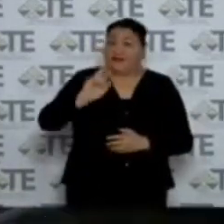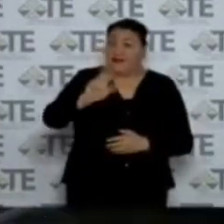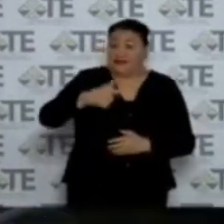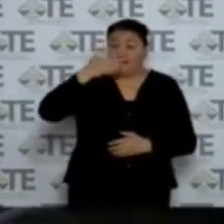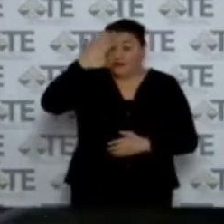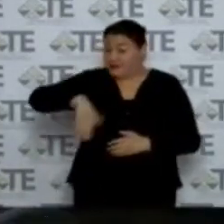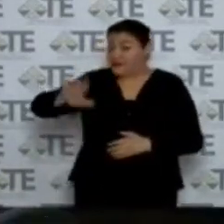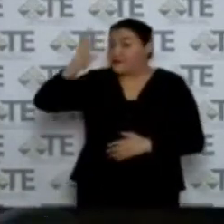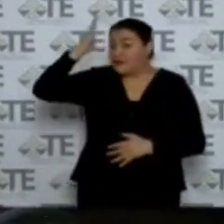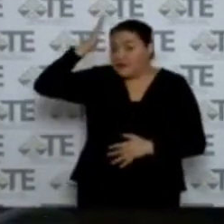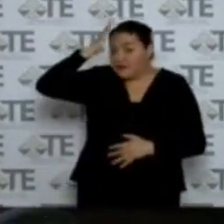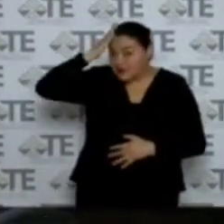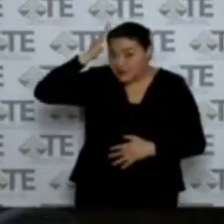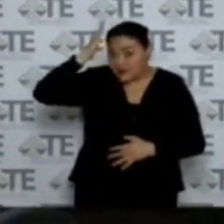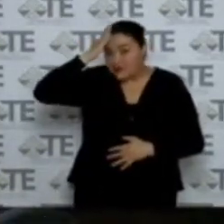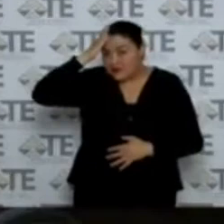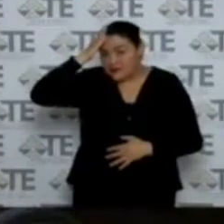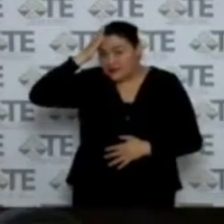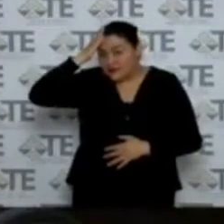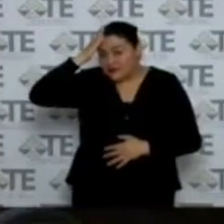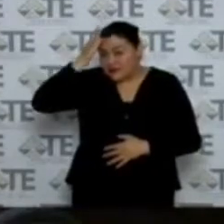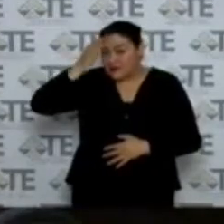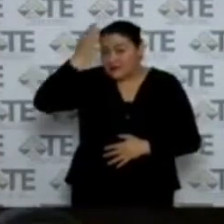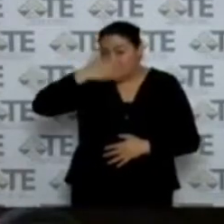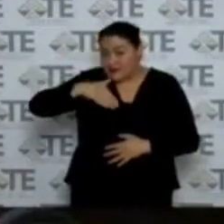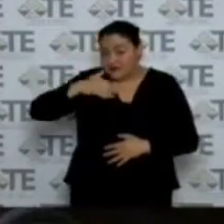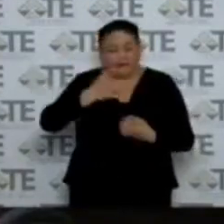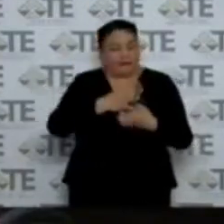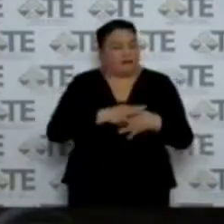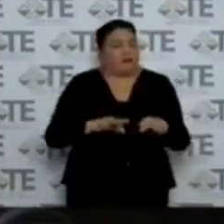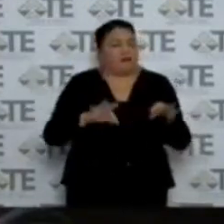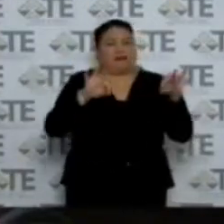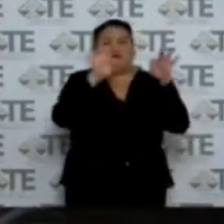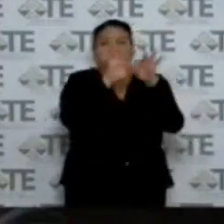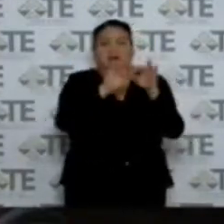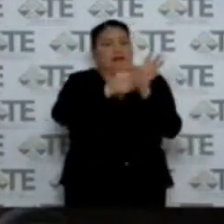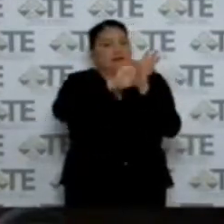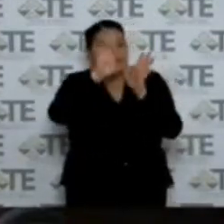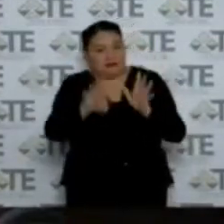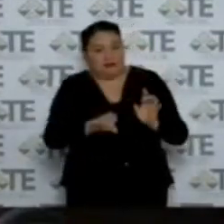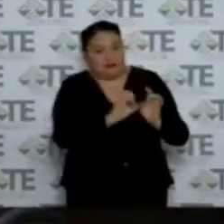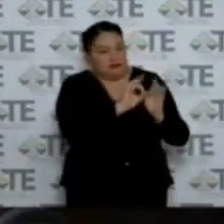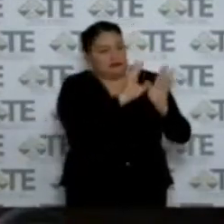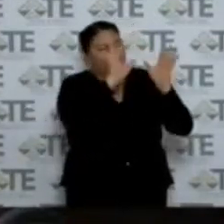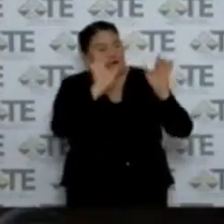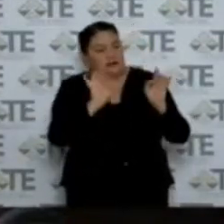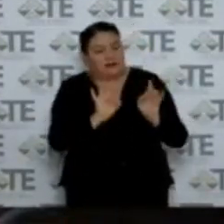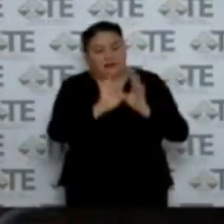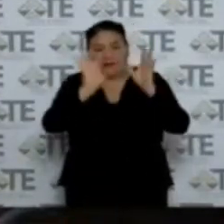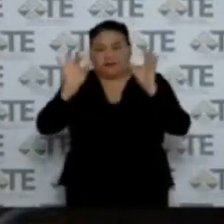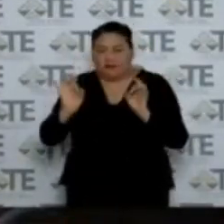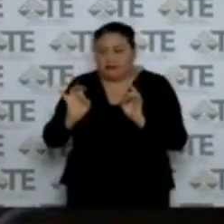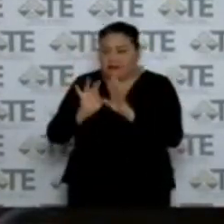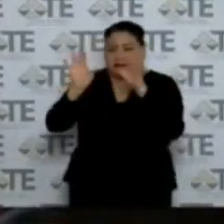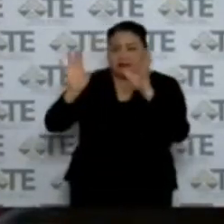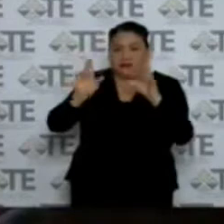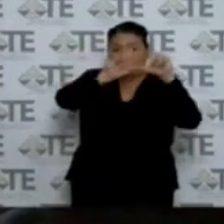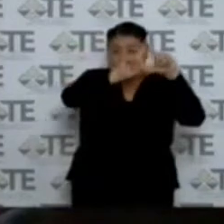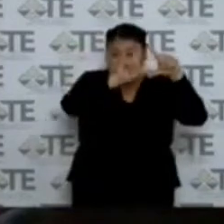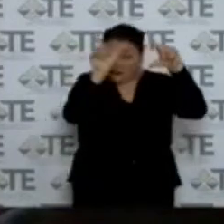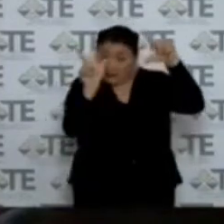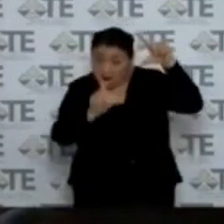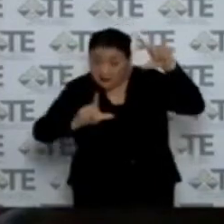liderazgo cuando estamos en momentos que están viendo en nuestro país,